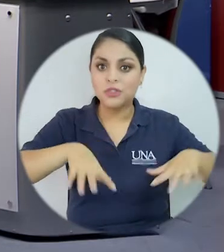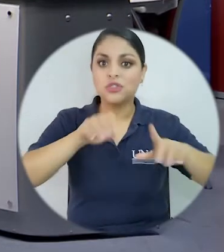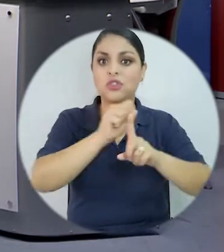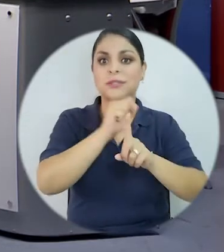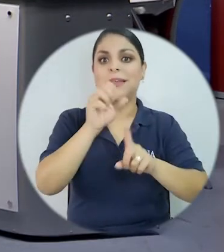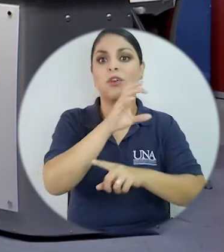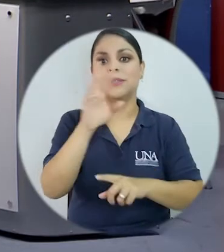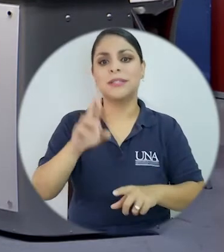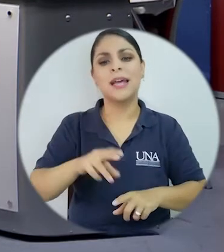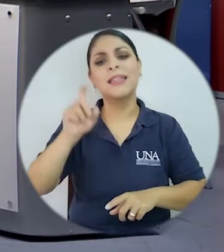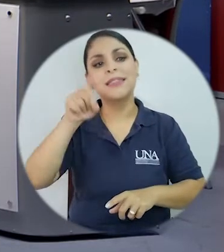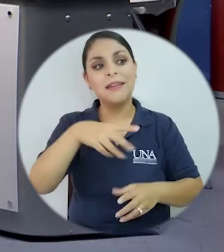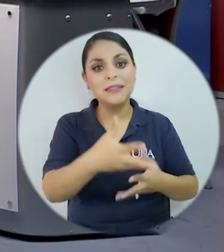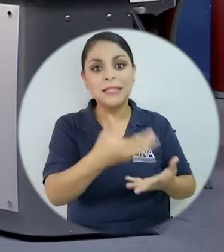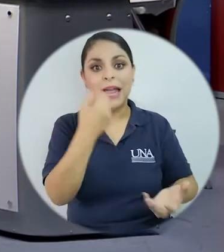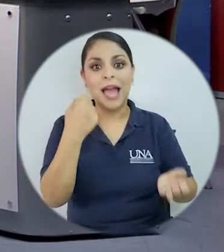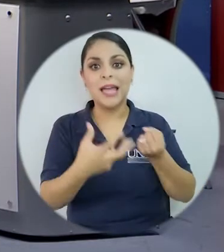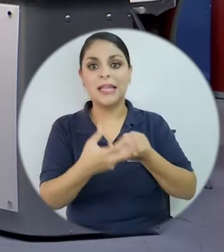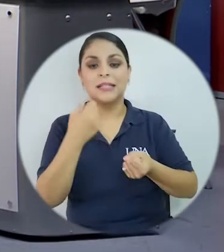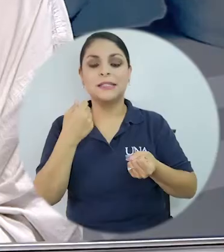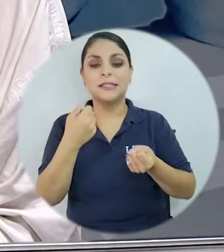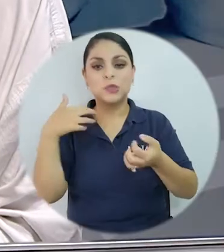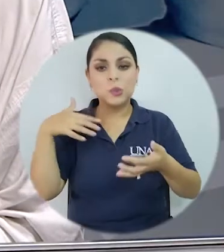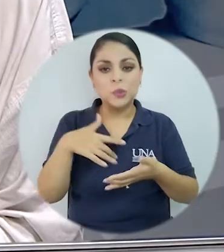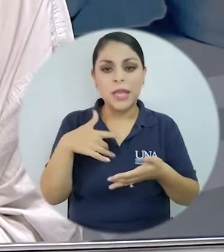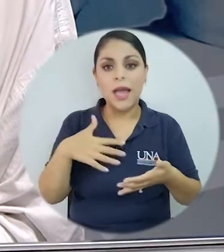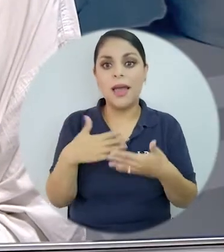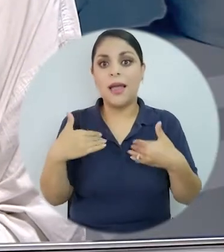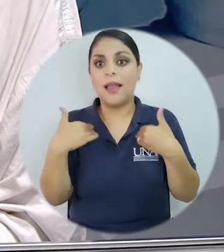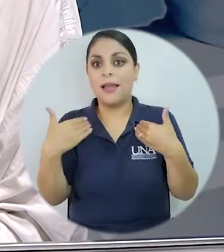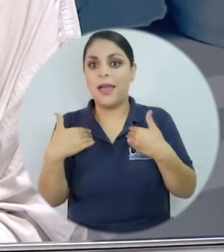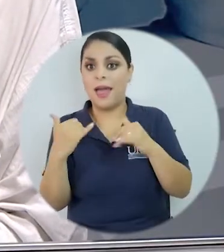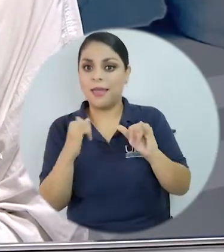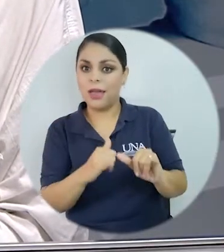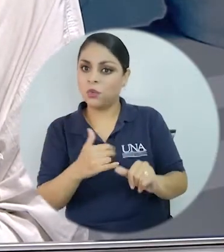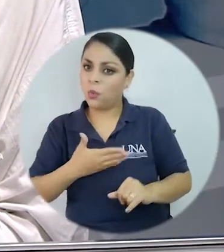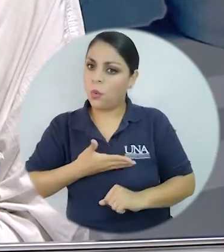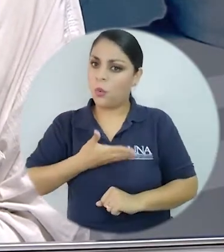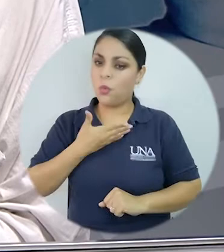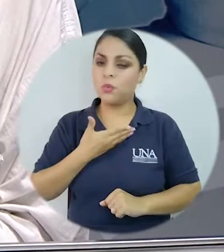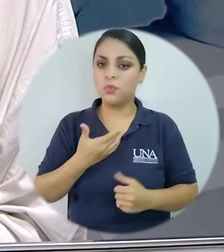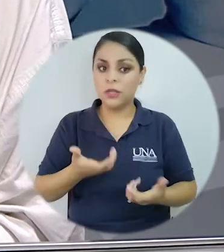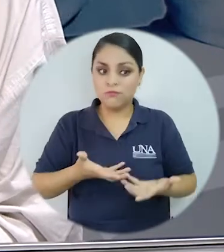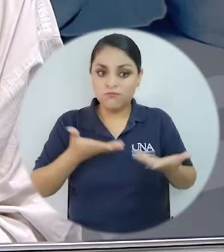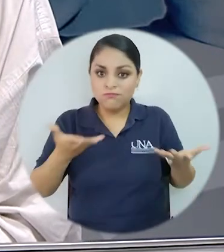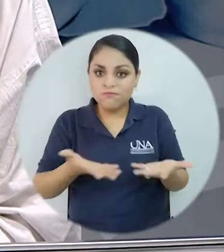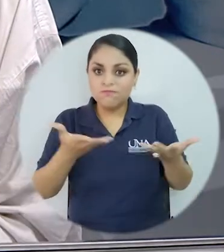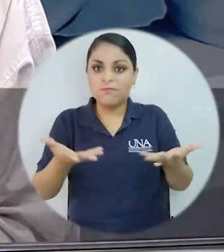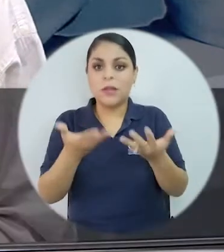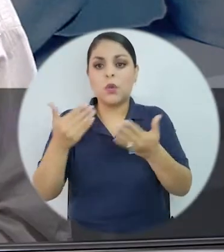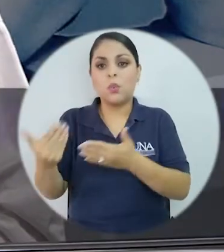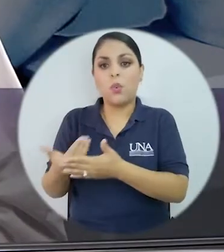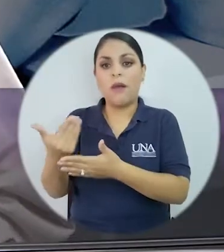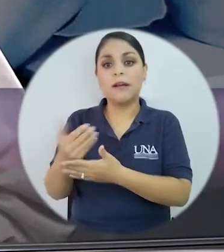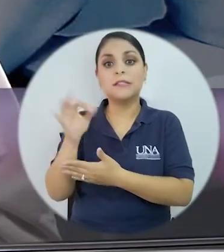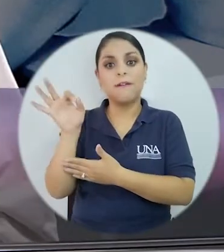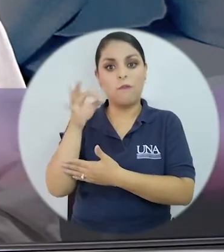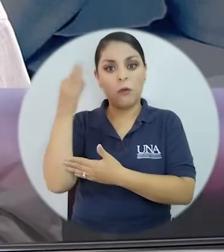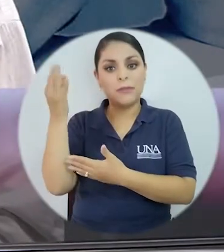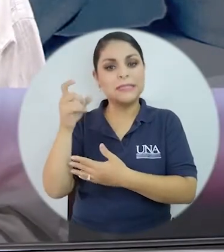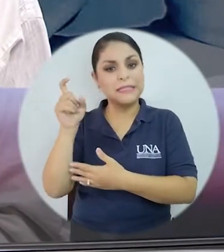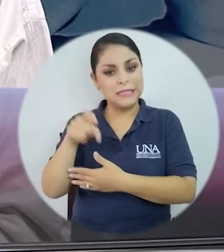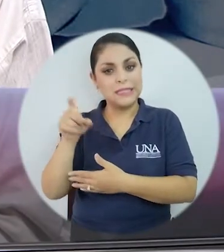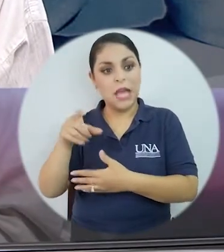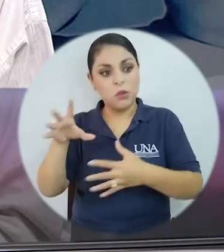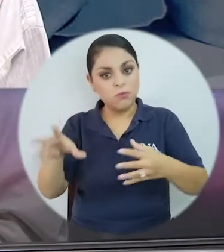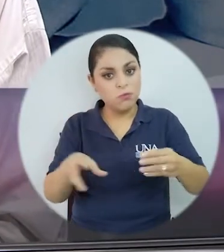Hay que rescatarlas, estudiarlas, refrescarlas, alegrarse de ellas, sentir cierto orgullo y enriquecerlas con nuevas formas que son necesarias,